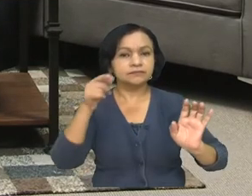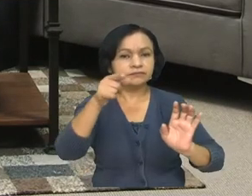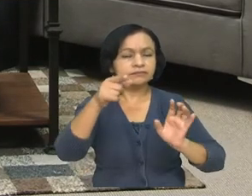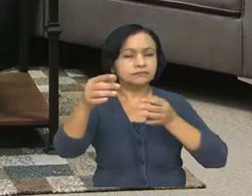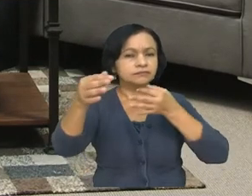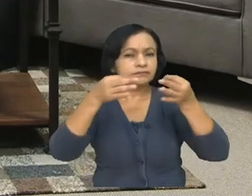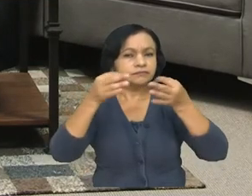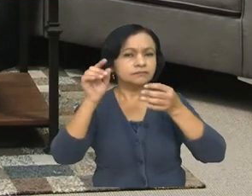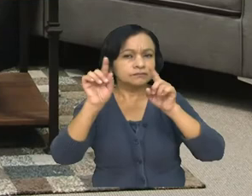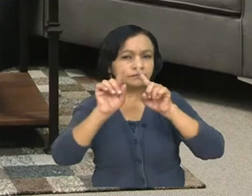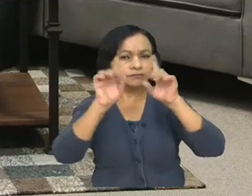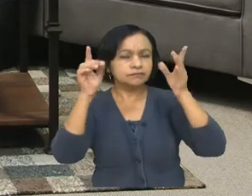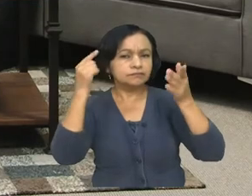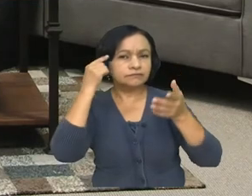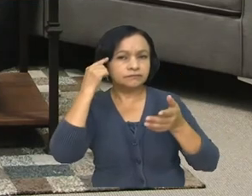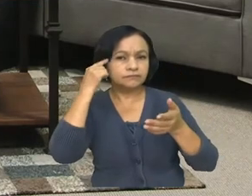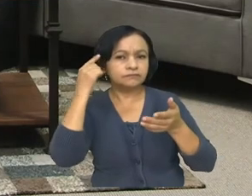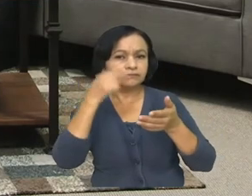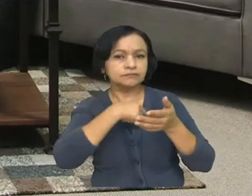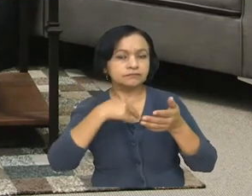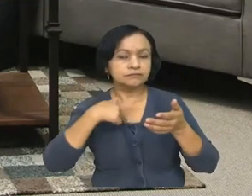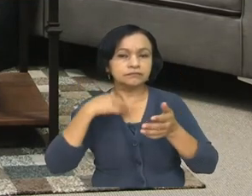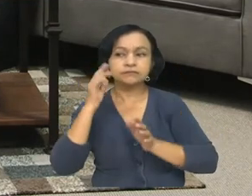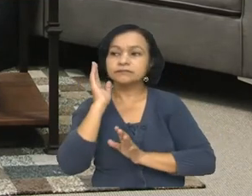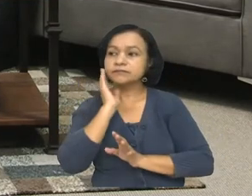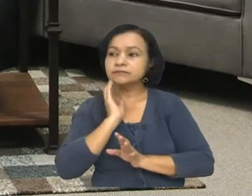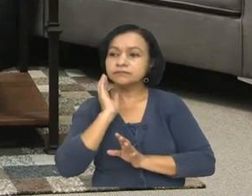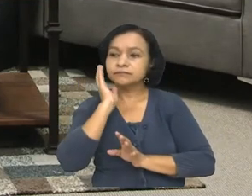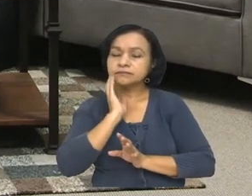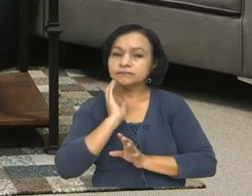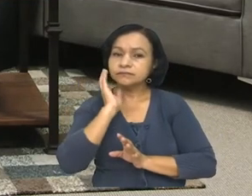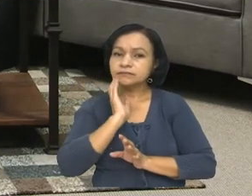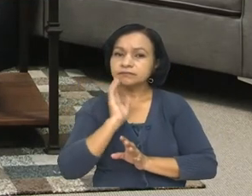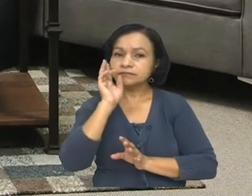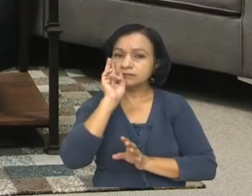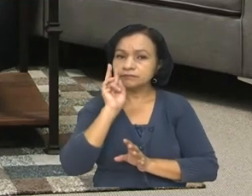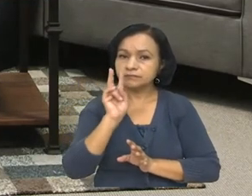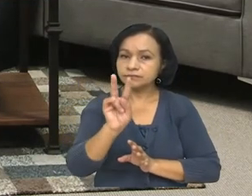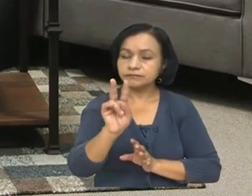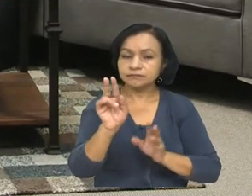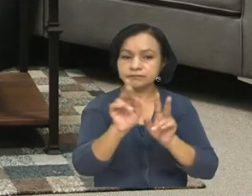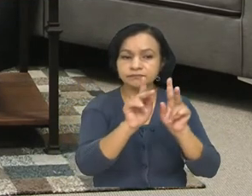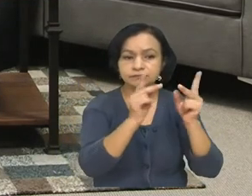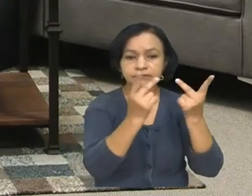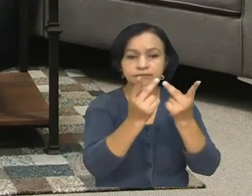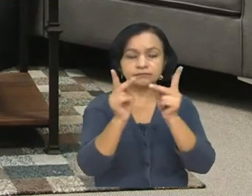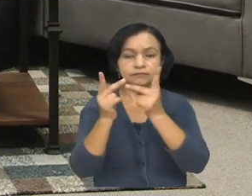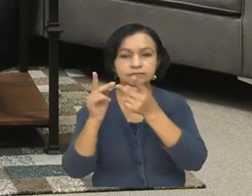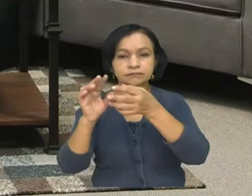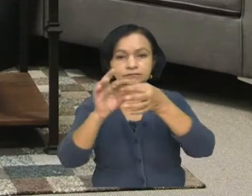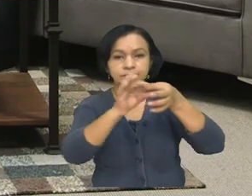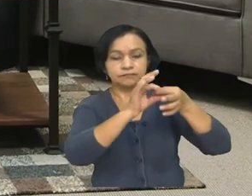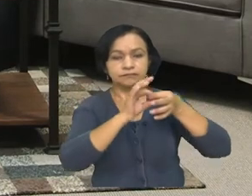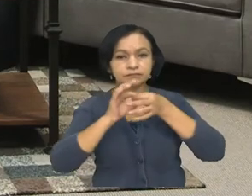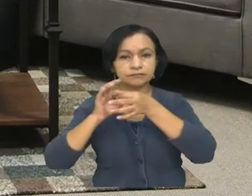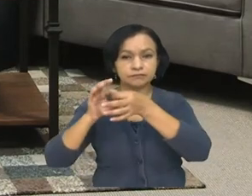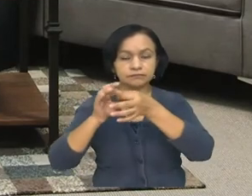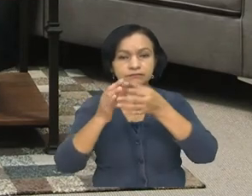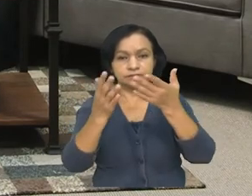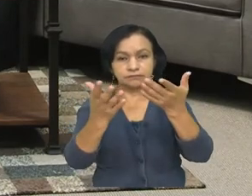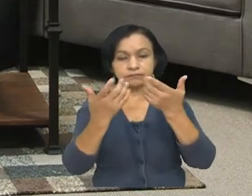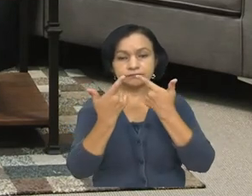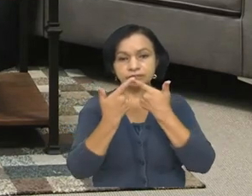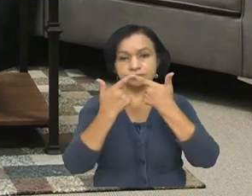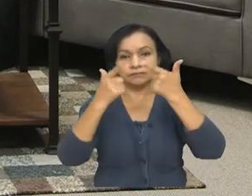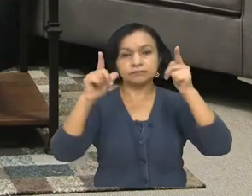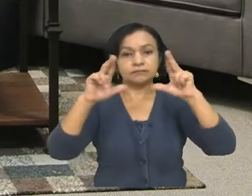dejó después de haber pasado por esa experiencia y de ver cómo el pueblo estaba unido por una misma causa y era la liberación de